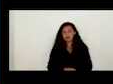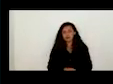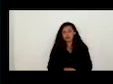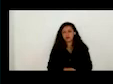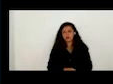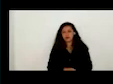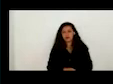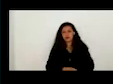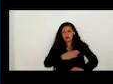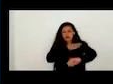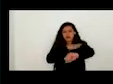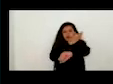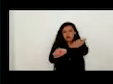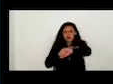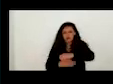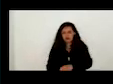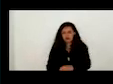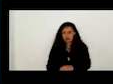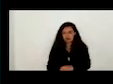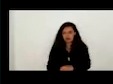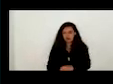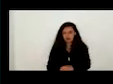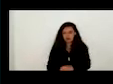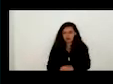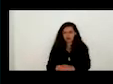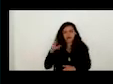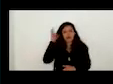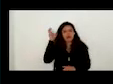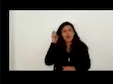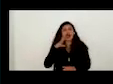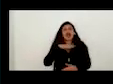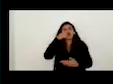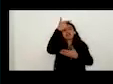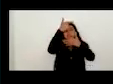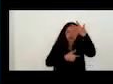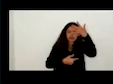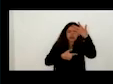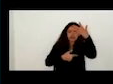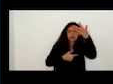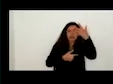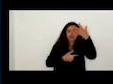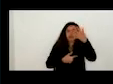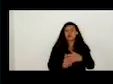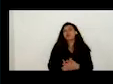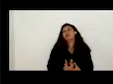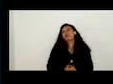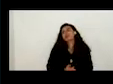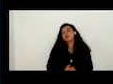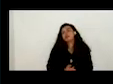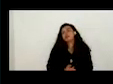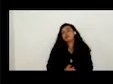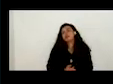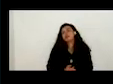Buenas tardes. Pues siempre se lleva un menú, bueno, es prácticamente el